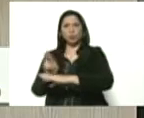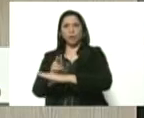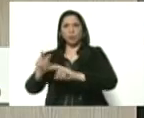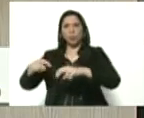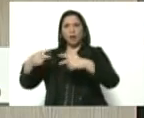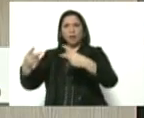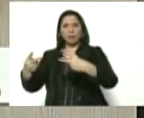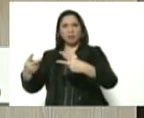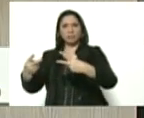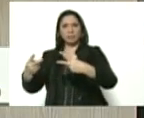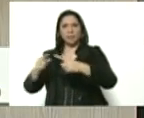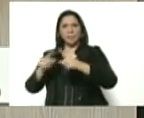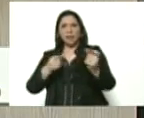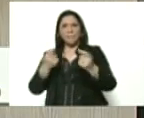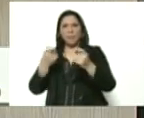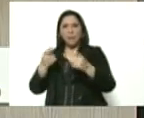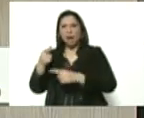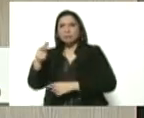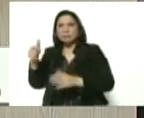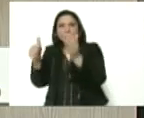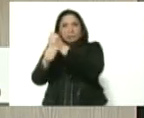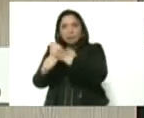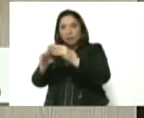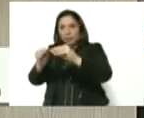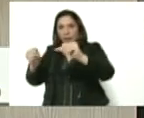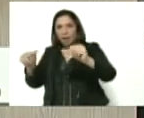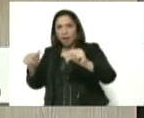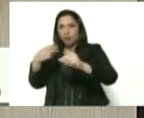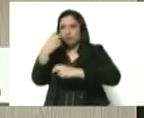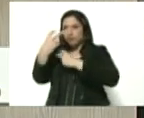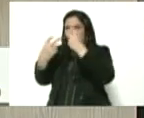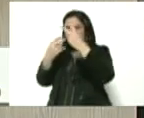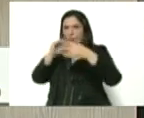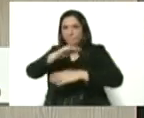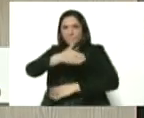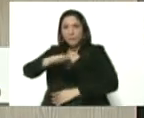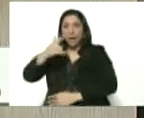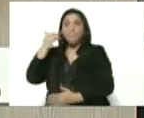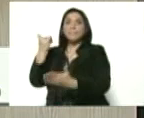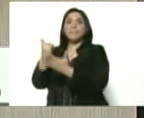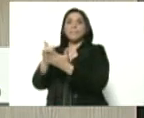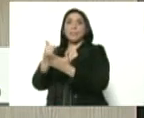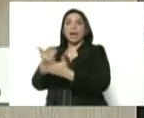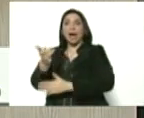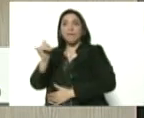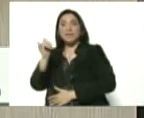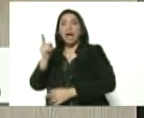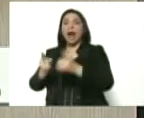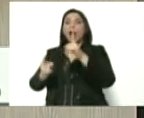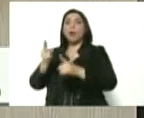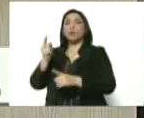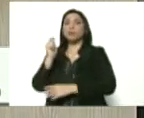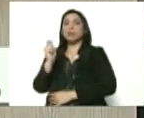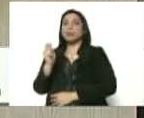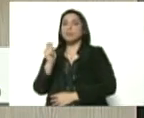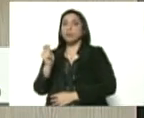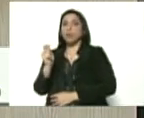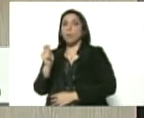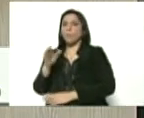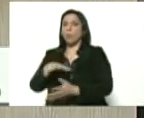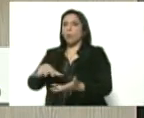a despejar el terreno, en este caso el recorrido por mar, para ver si había algún tipo de